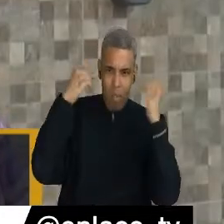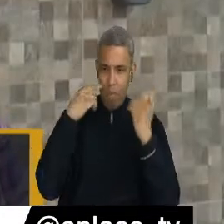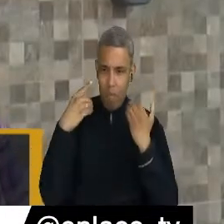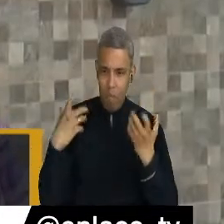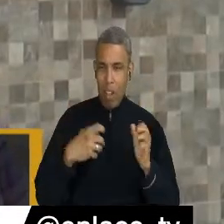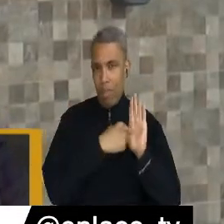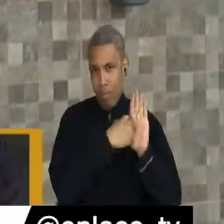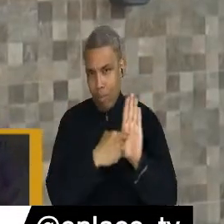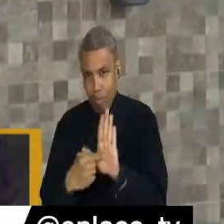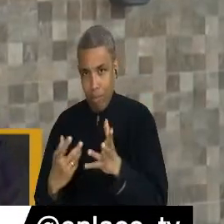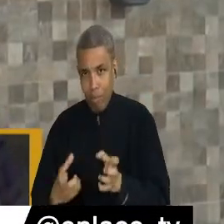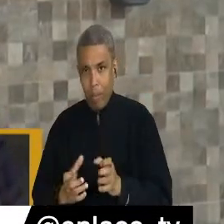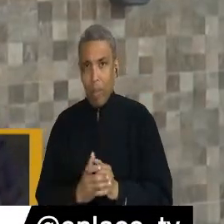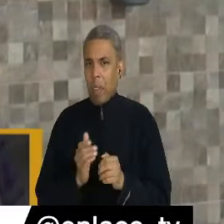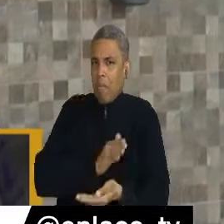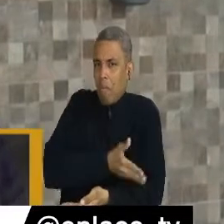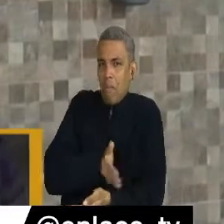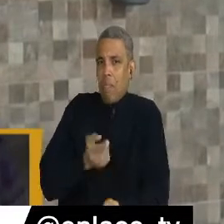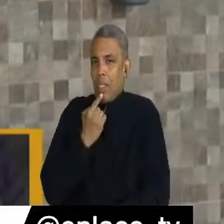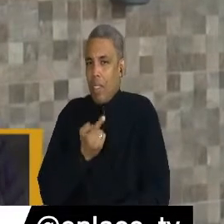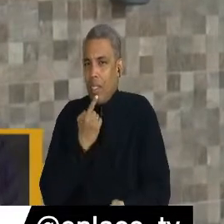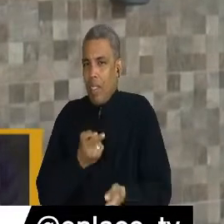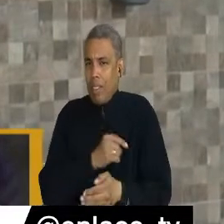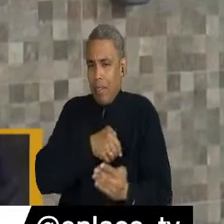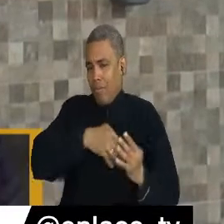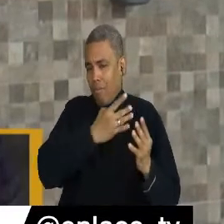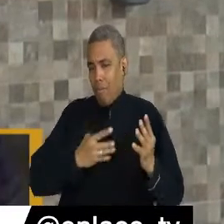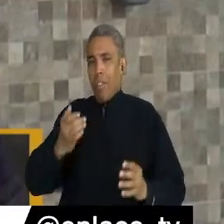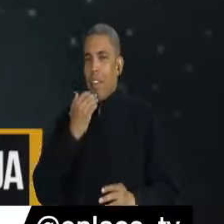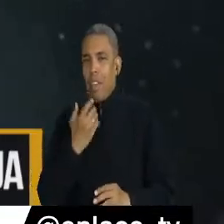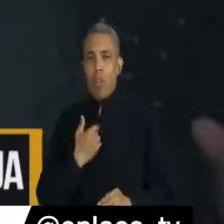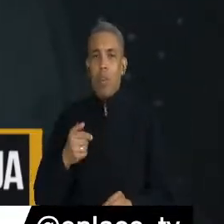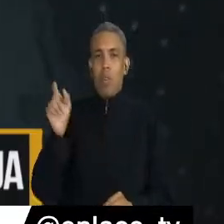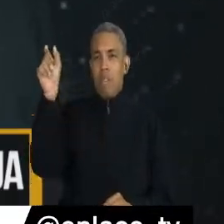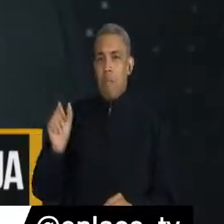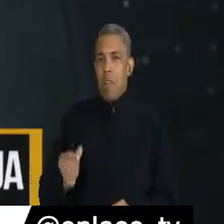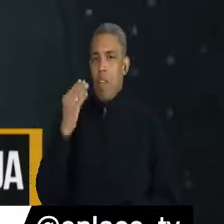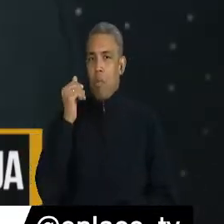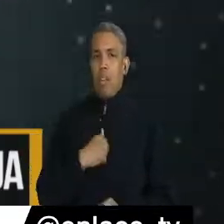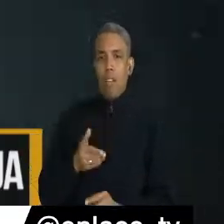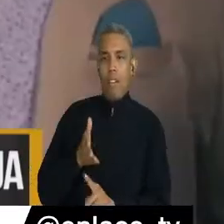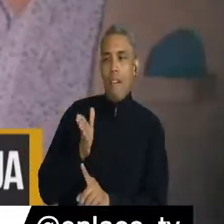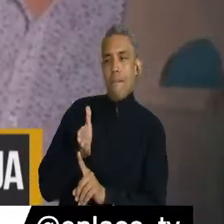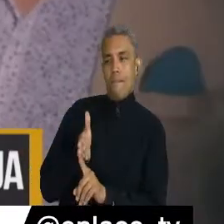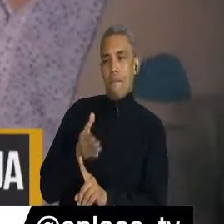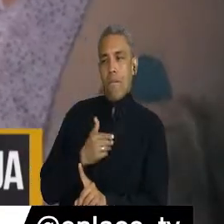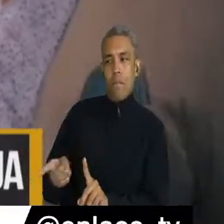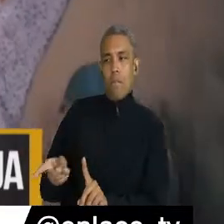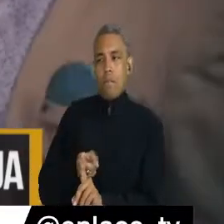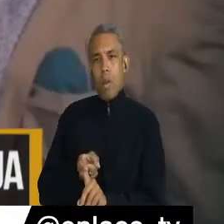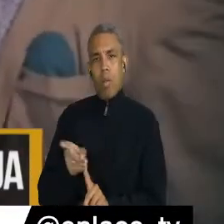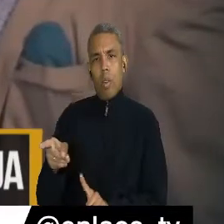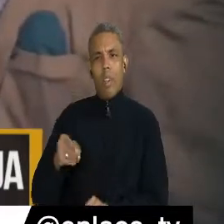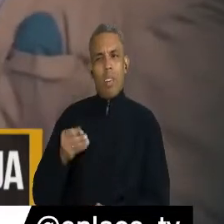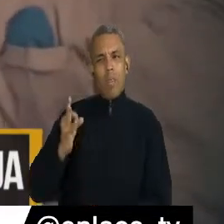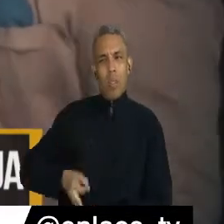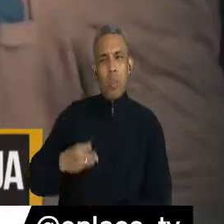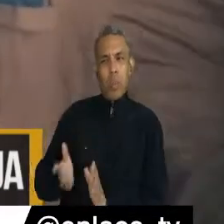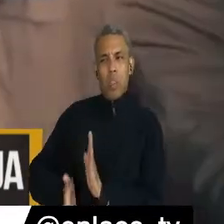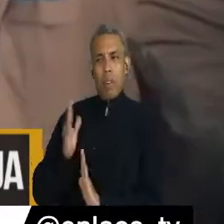que conquista a una chica y duras un tiempo con ella, sabes que se va a ir en algún momento, pero no sabes cuándo, entonces viene